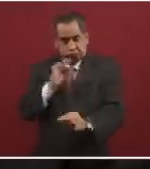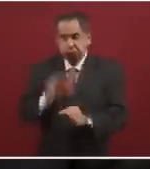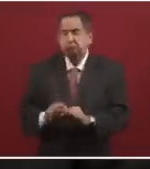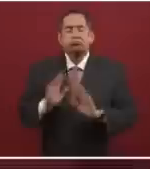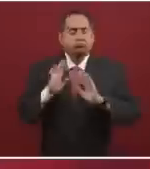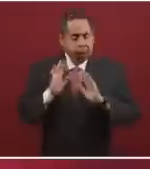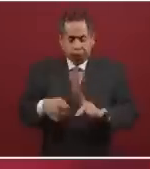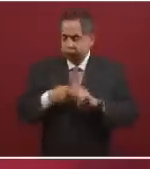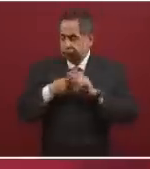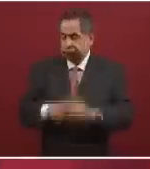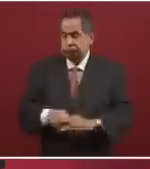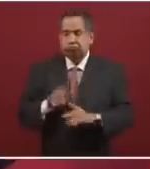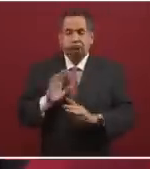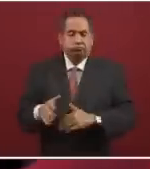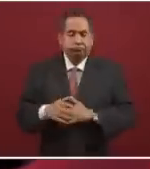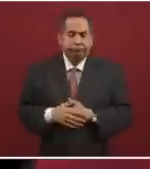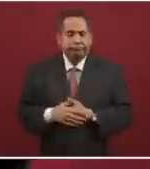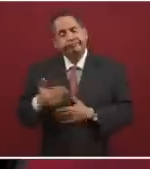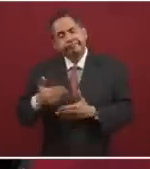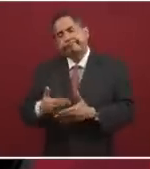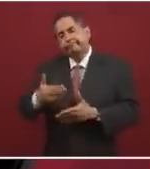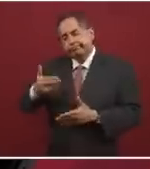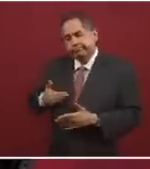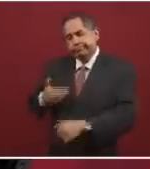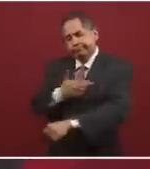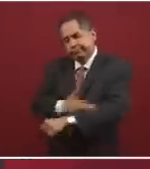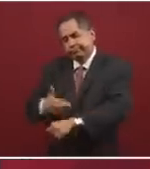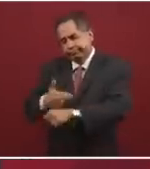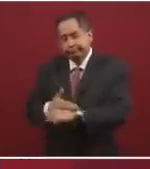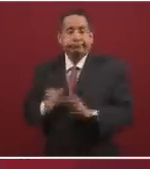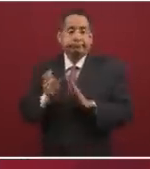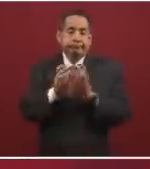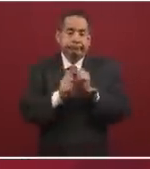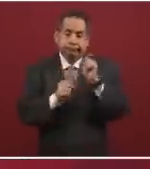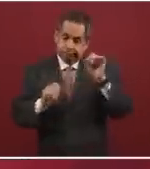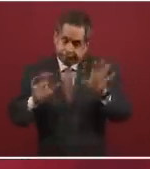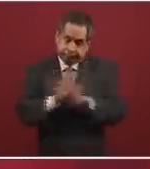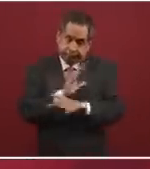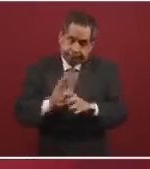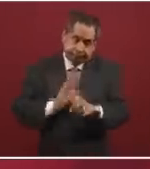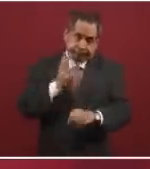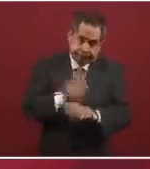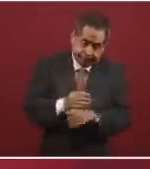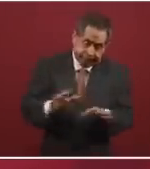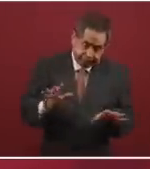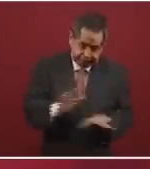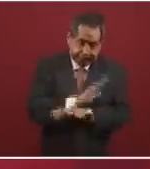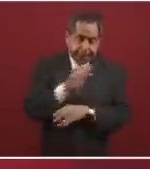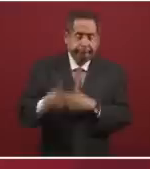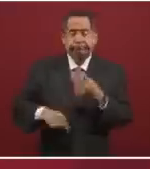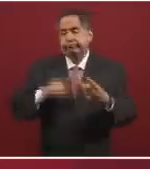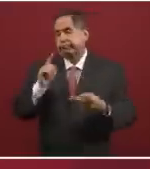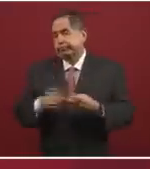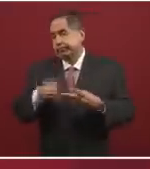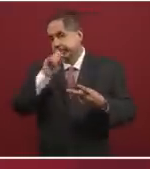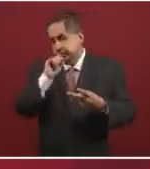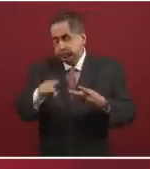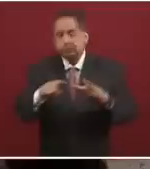logró. Implicó una reforma constitucional, implicó